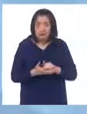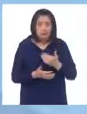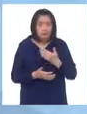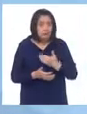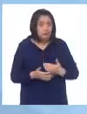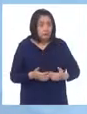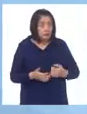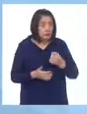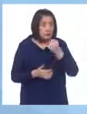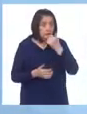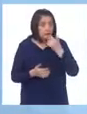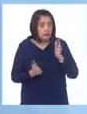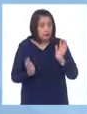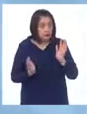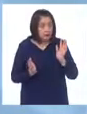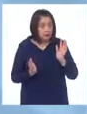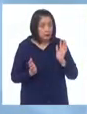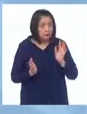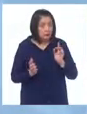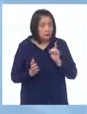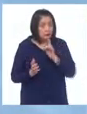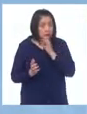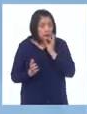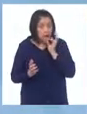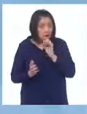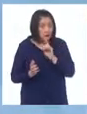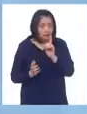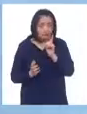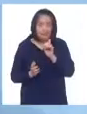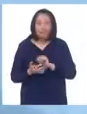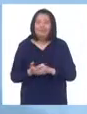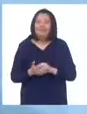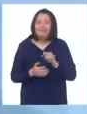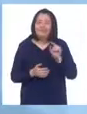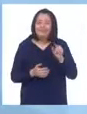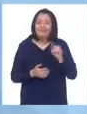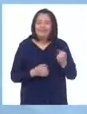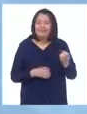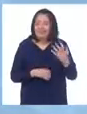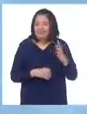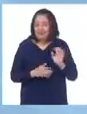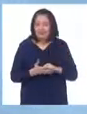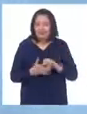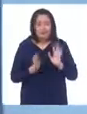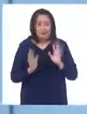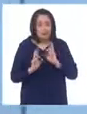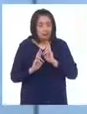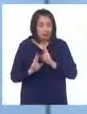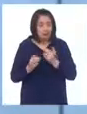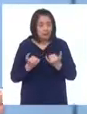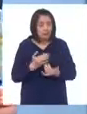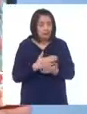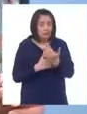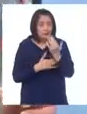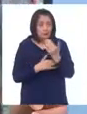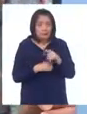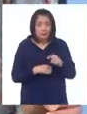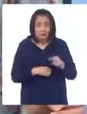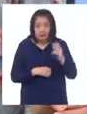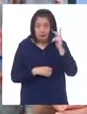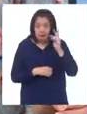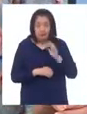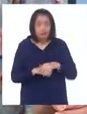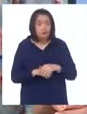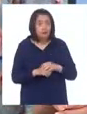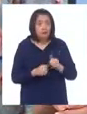presidente Francisco Sagasti no se ha quedado callado ante estas referencias y ha respondido esta mañana Keiko